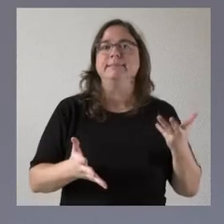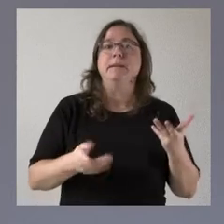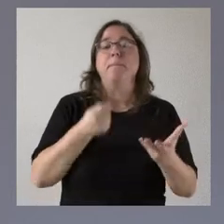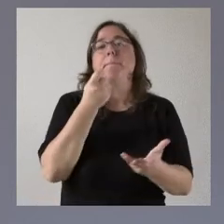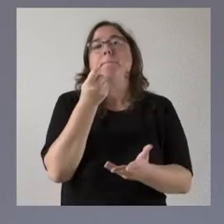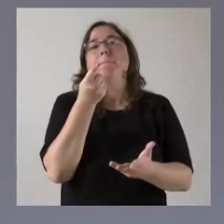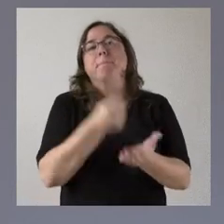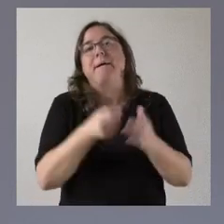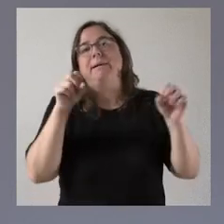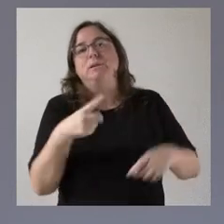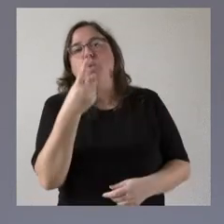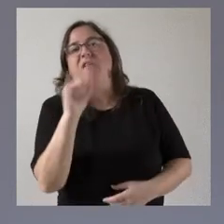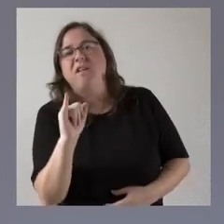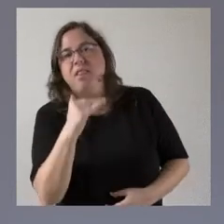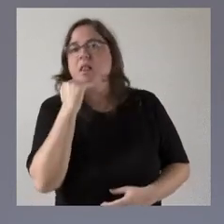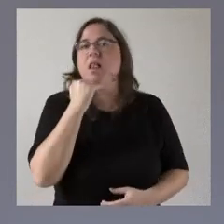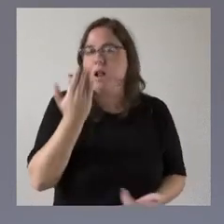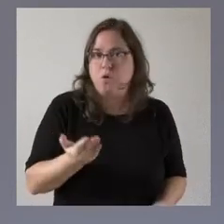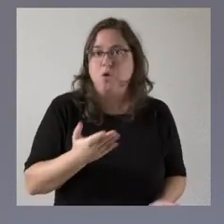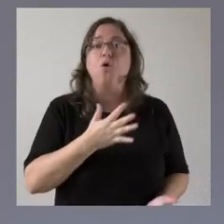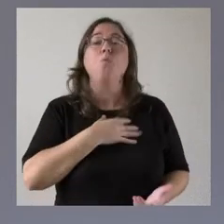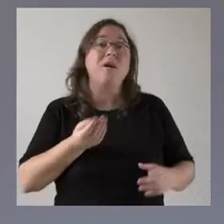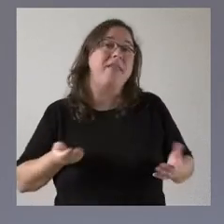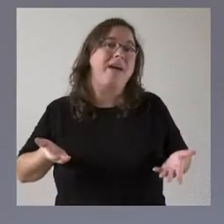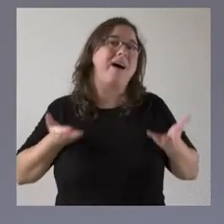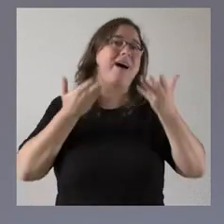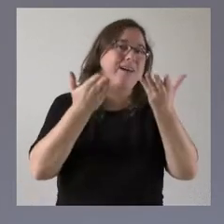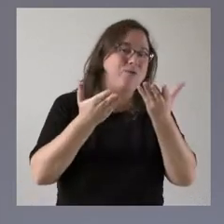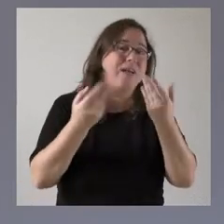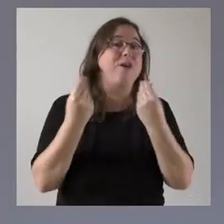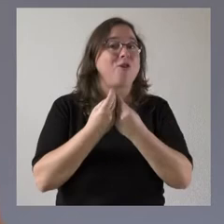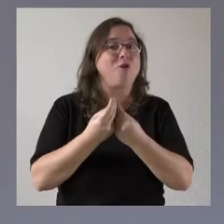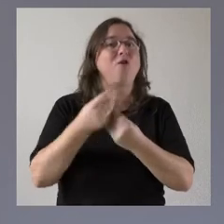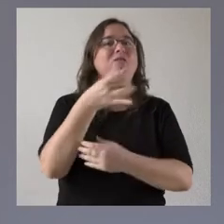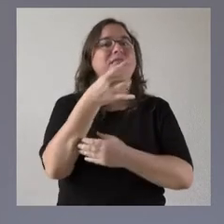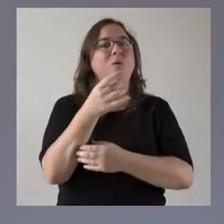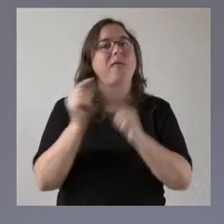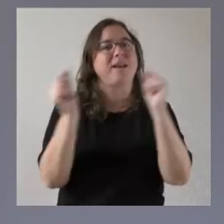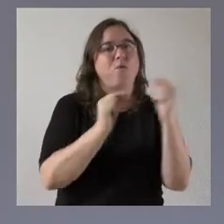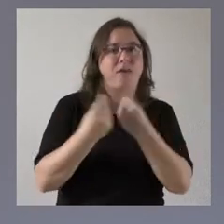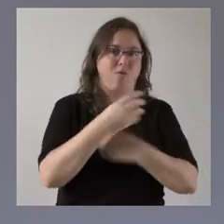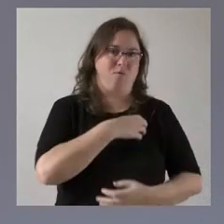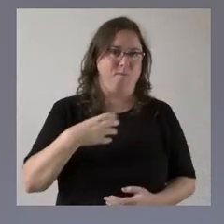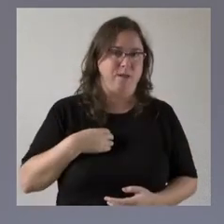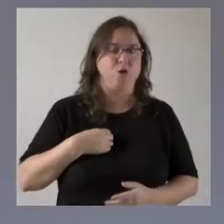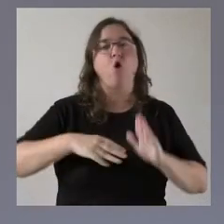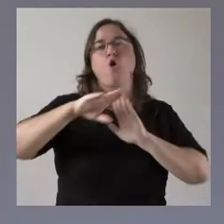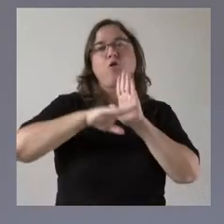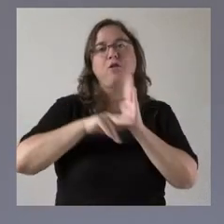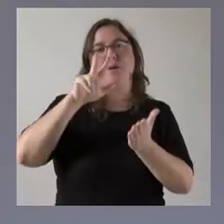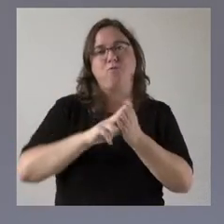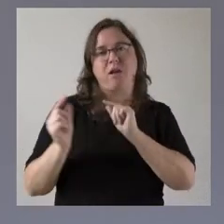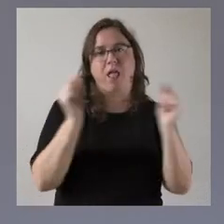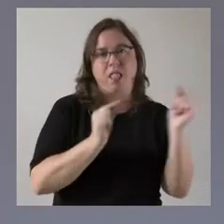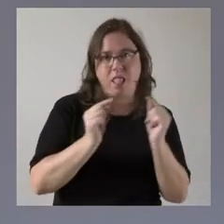impago posible impago y en ese caso se puede ayudar renegociando la deuda o renegociando las condiciones de la hipoteca con